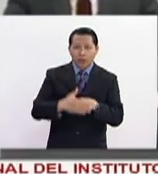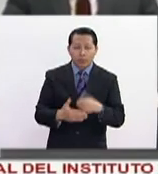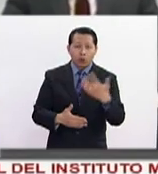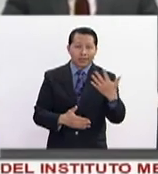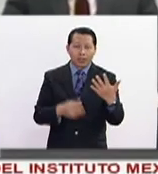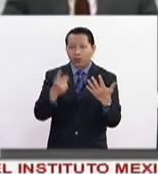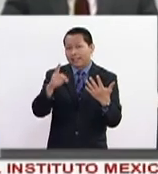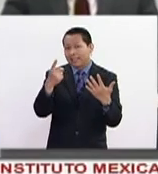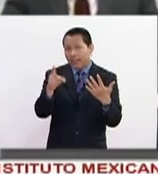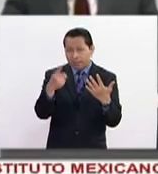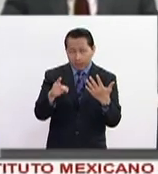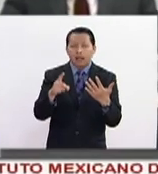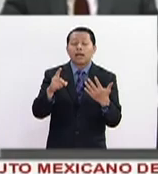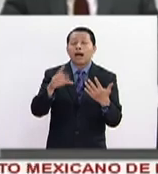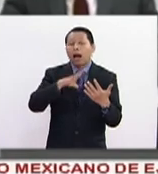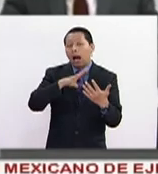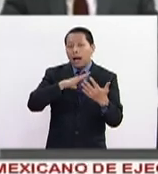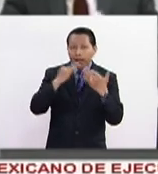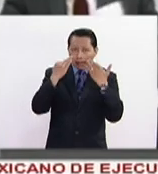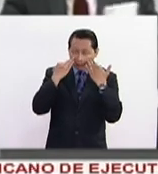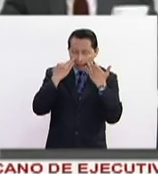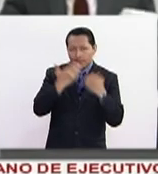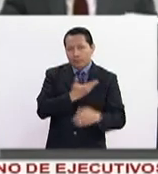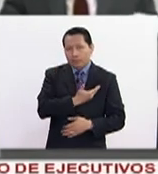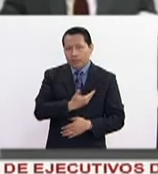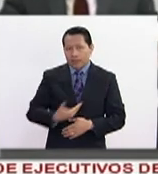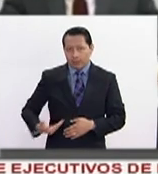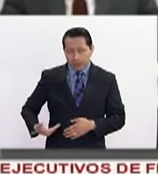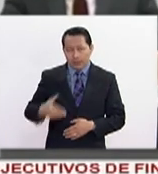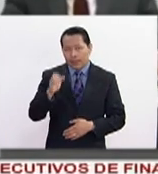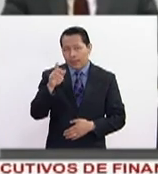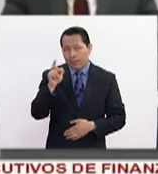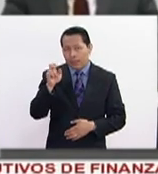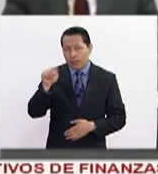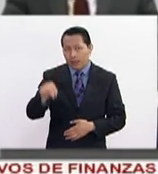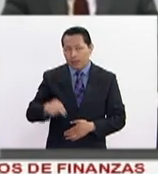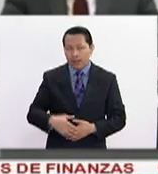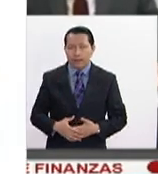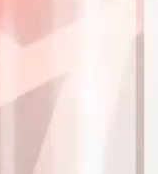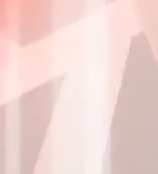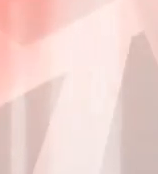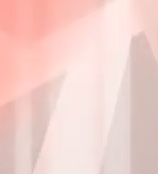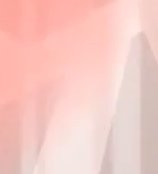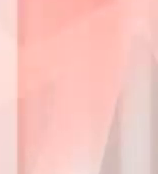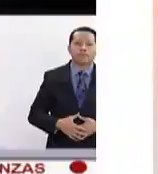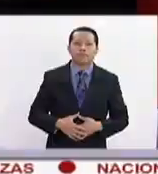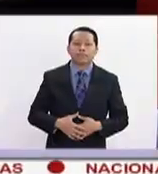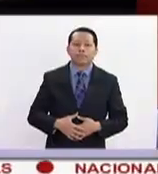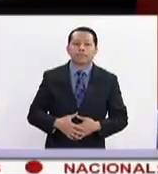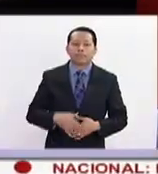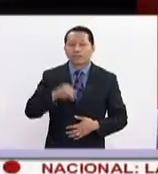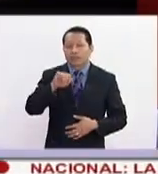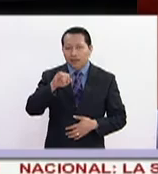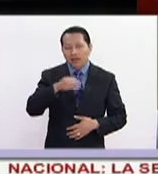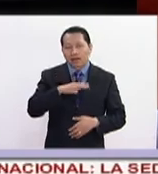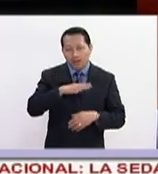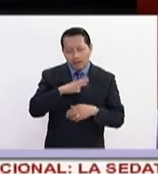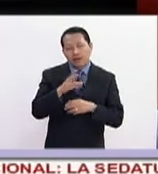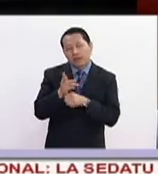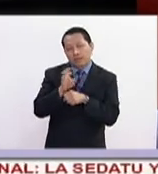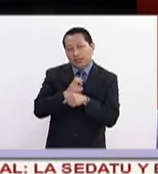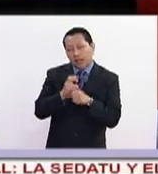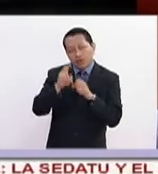de diciembre en presencia del presidente Enrique Peña Nieto. Así es, que será el invitado de